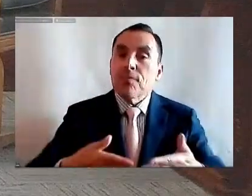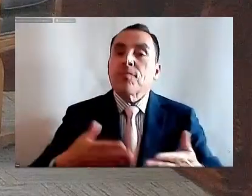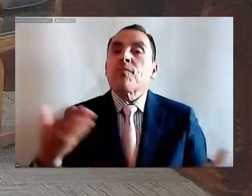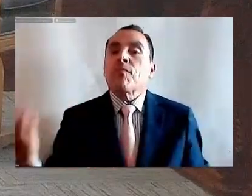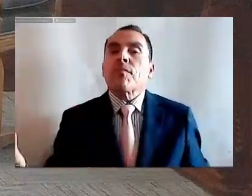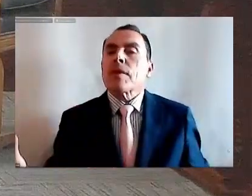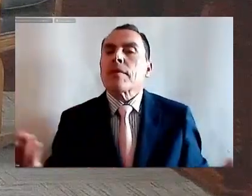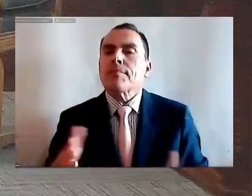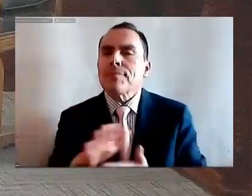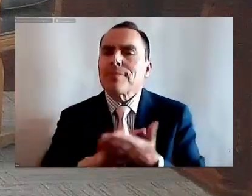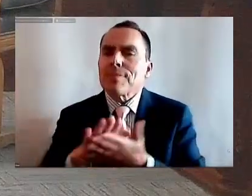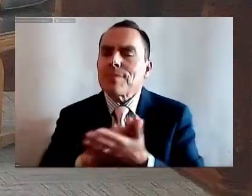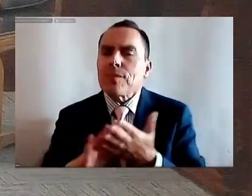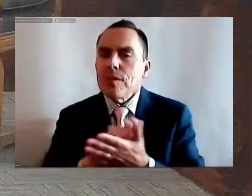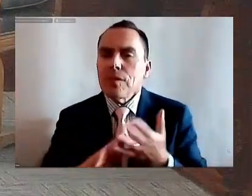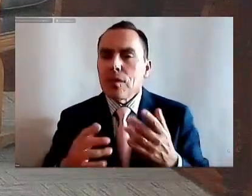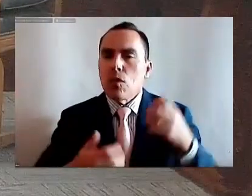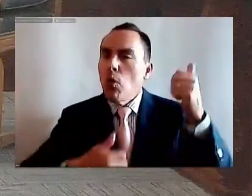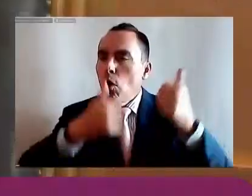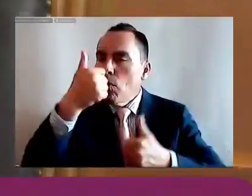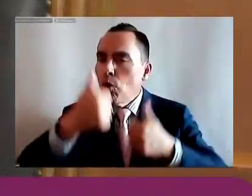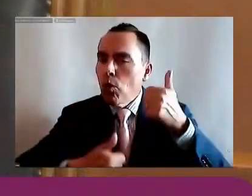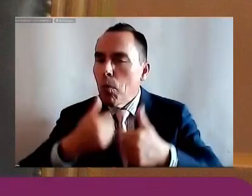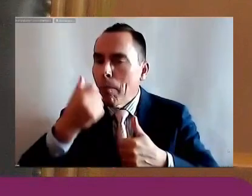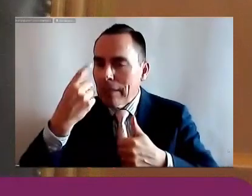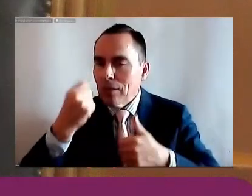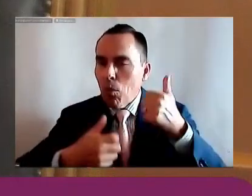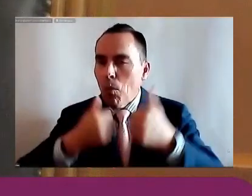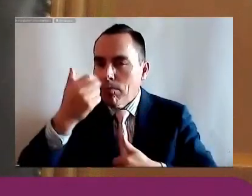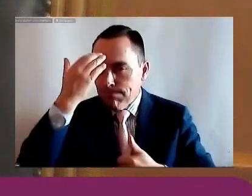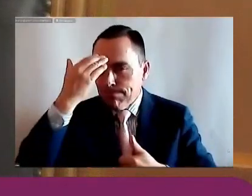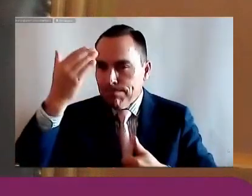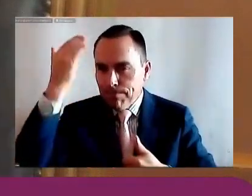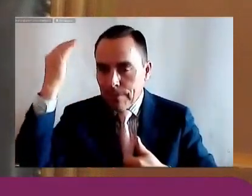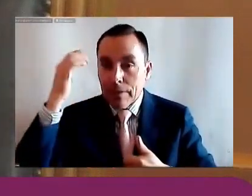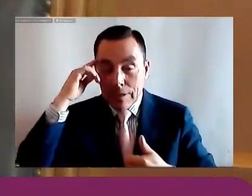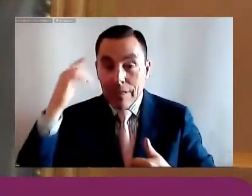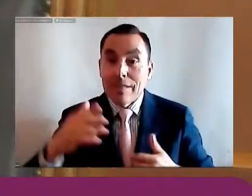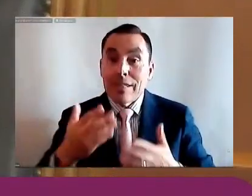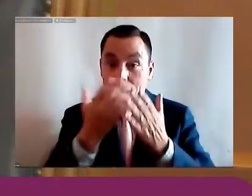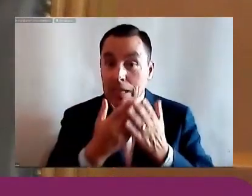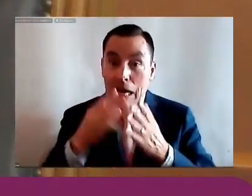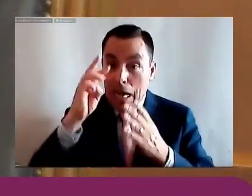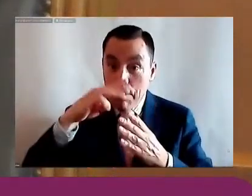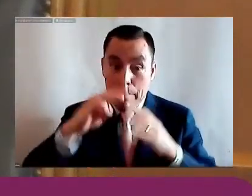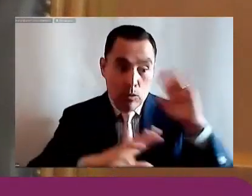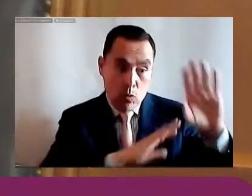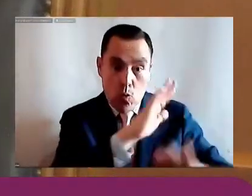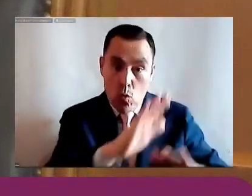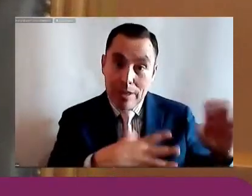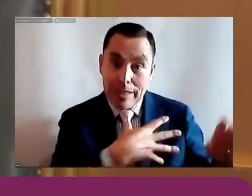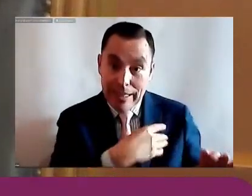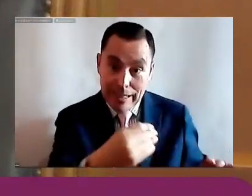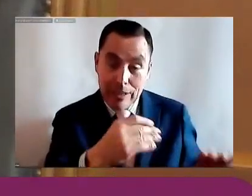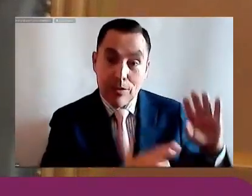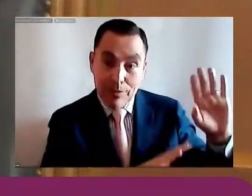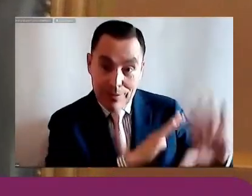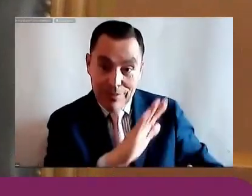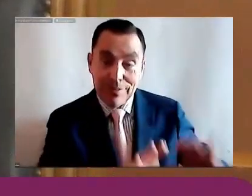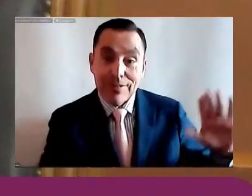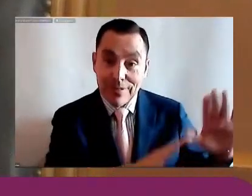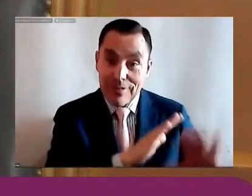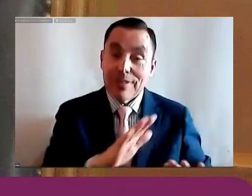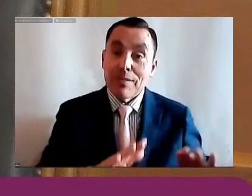de profesionalización de la madre cuidadora. Ahí también hay estudios súper interesantes que es como, claro, dejaron de estar con la